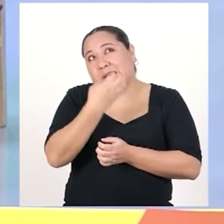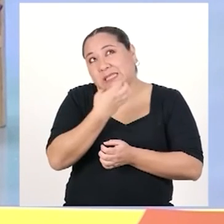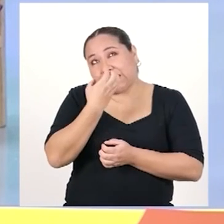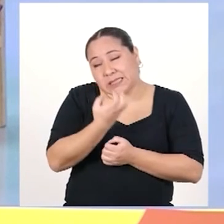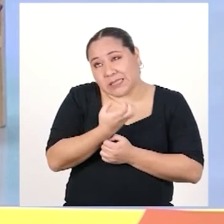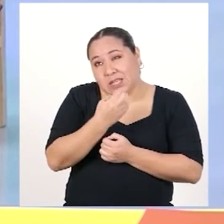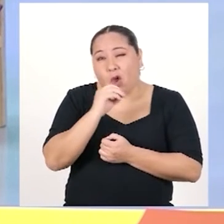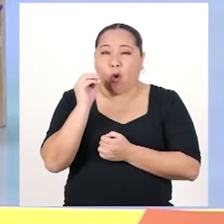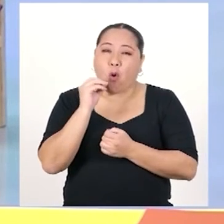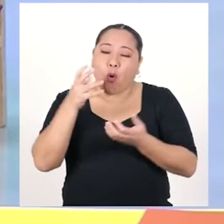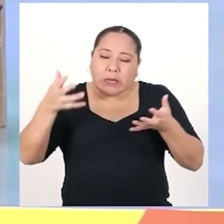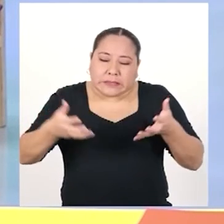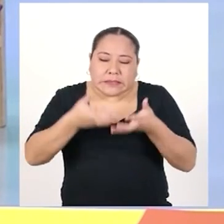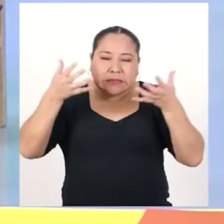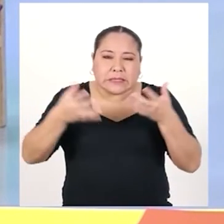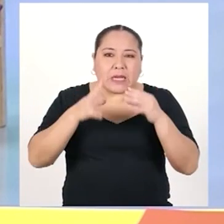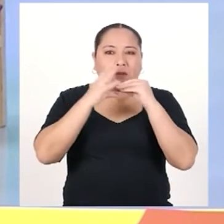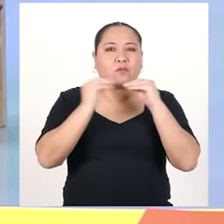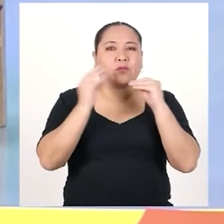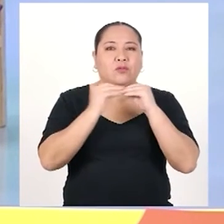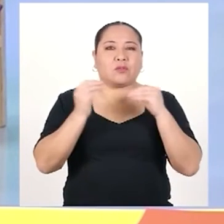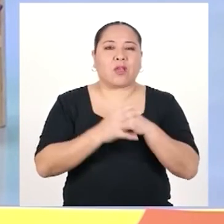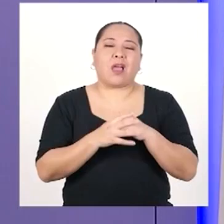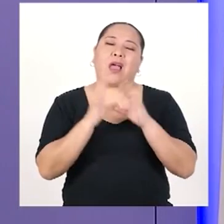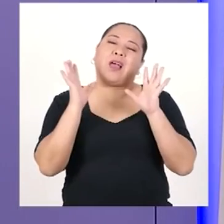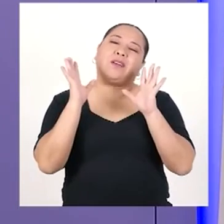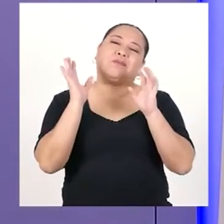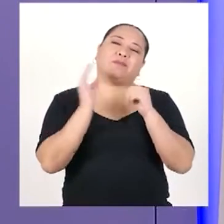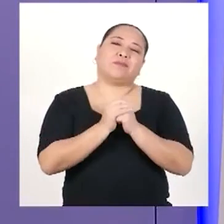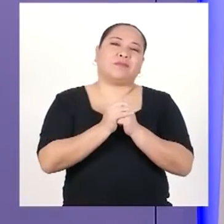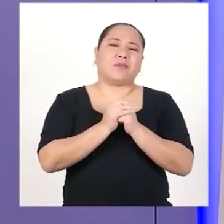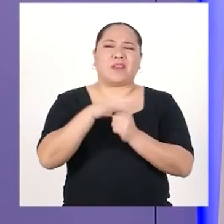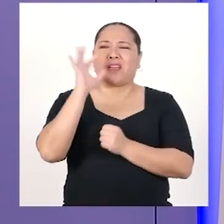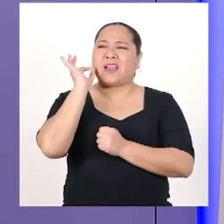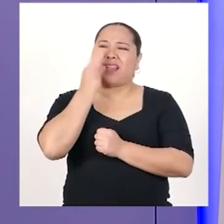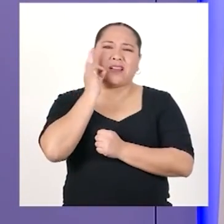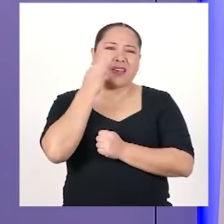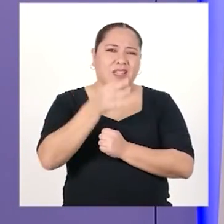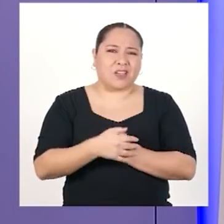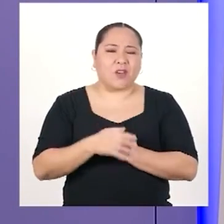una manzana o una ensalada de fruta. ¡Ah, pero